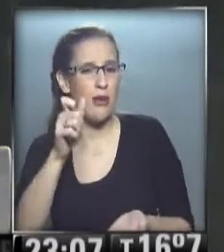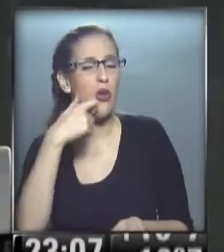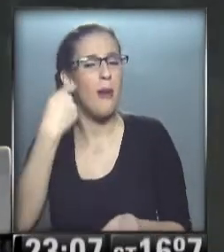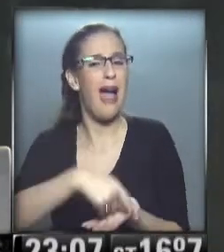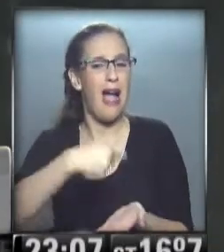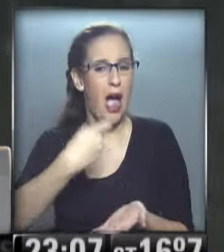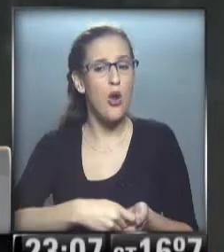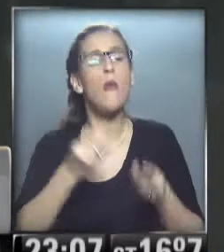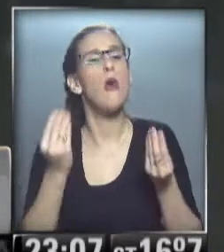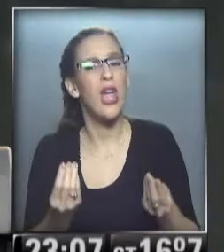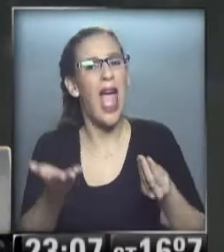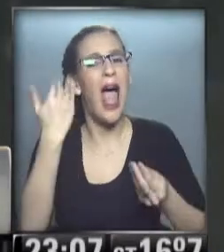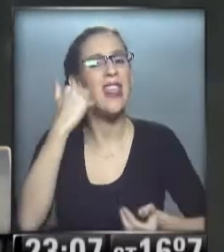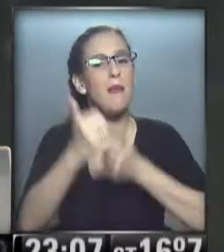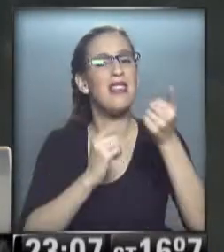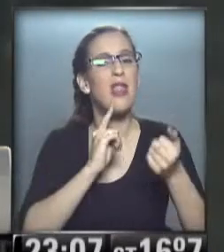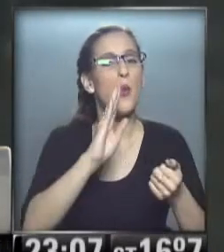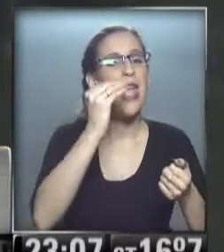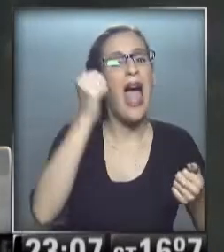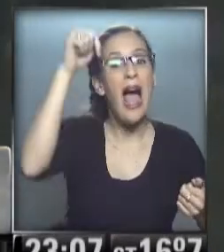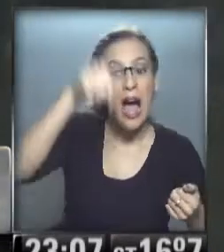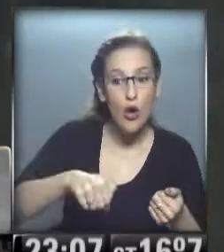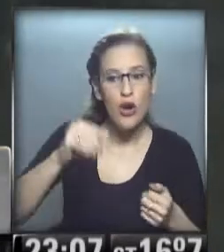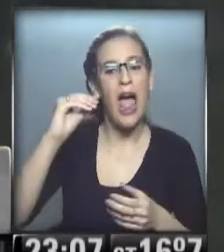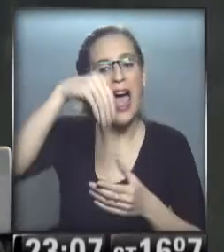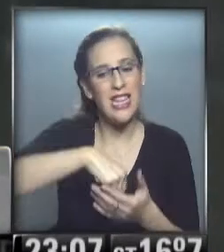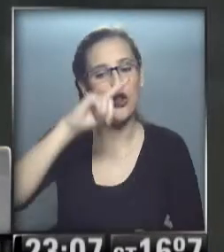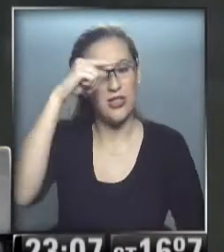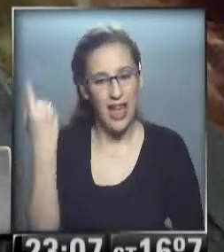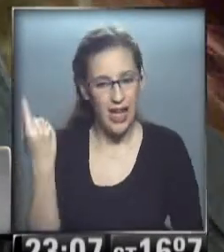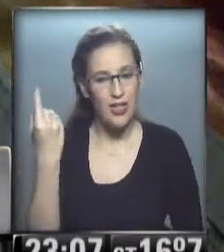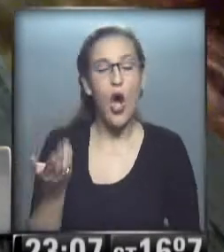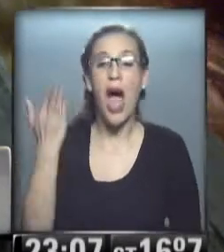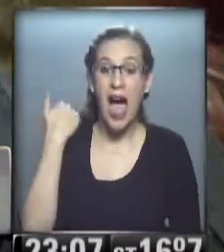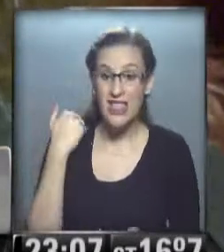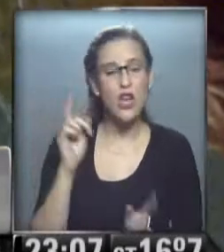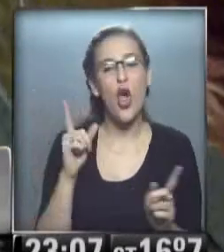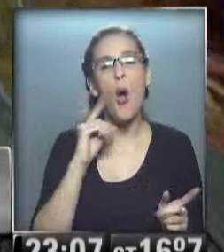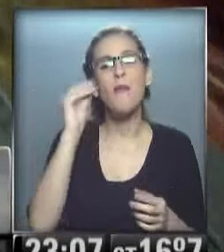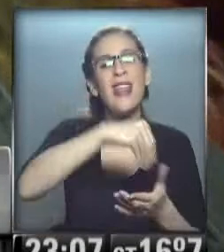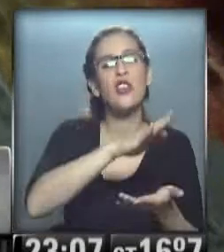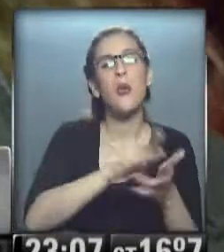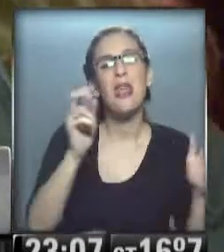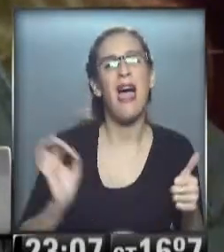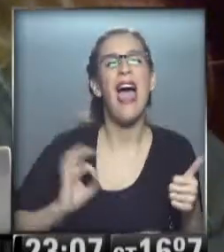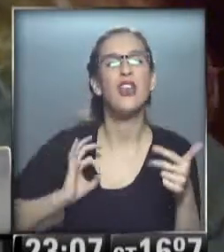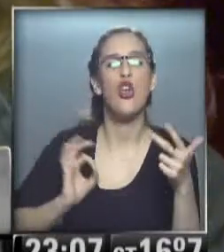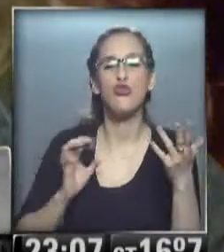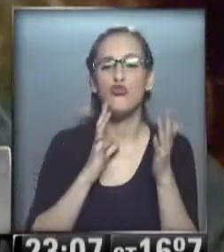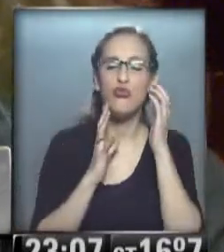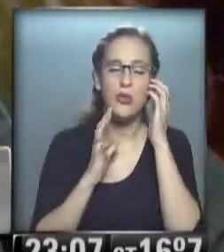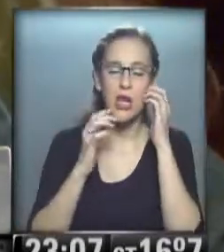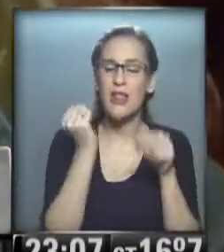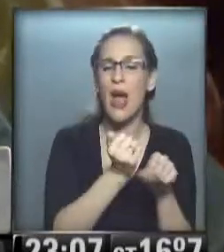TVA al Estado, cuando no se les tocó ni la antigüedad, ni las vacaciones, ni ningún